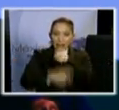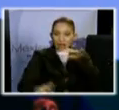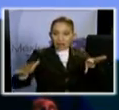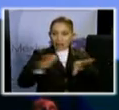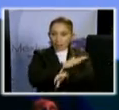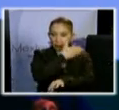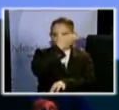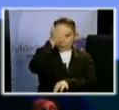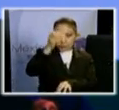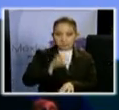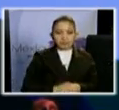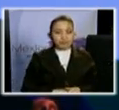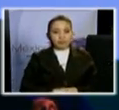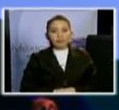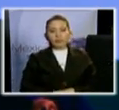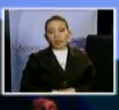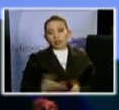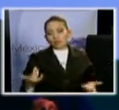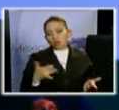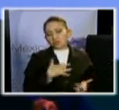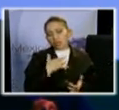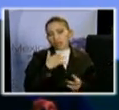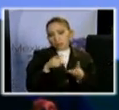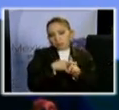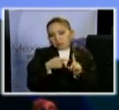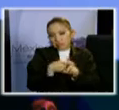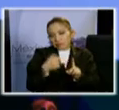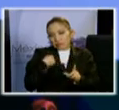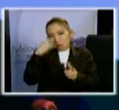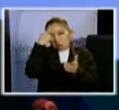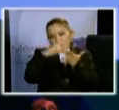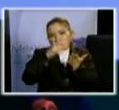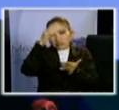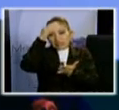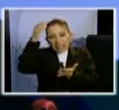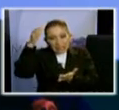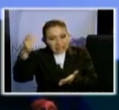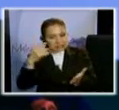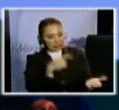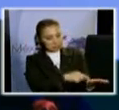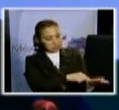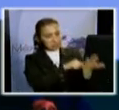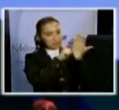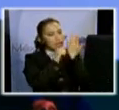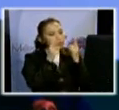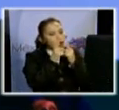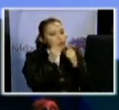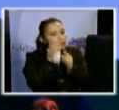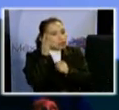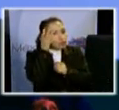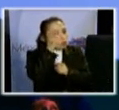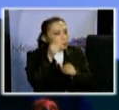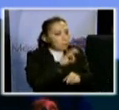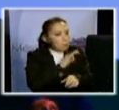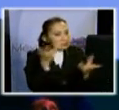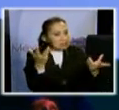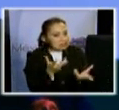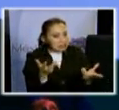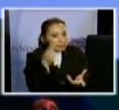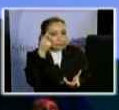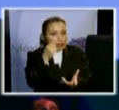cambio climático. Aún así me siento optimista porque yo creo que la ciencia ya nos enseñó hacia dónde vamos y qué es lo que tenemos que